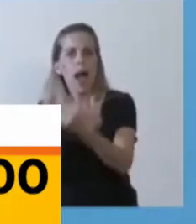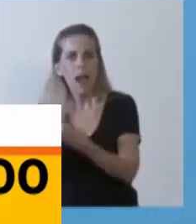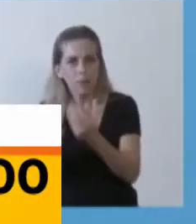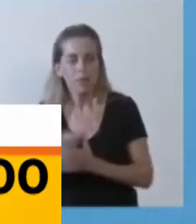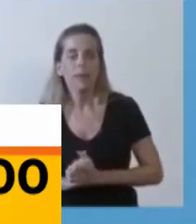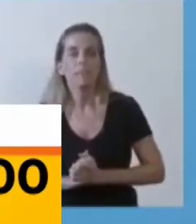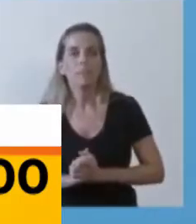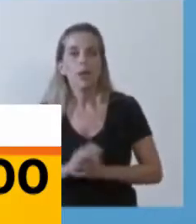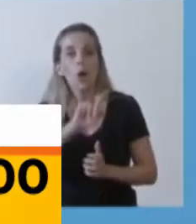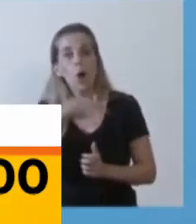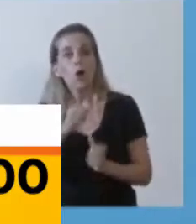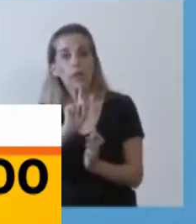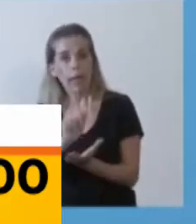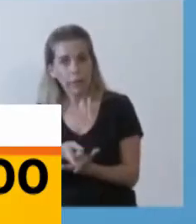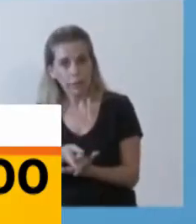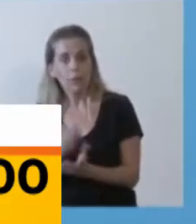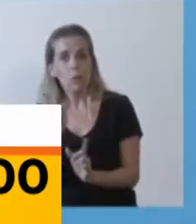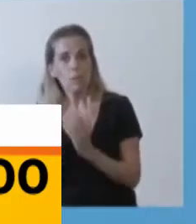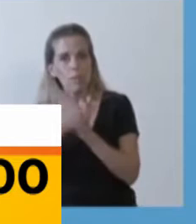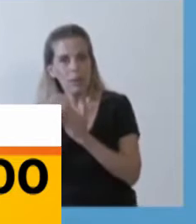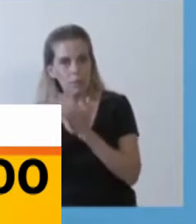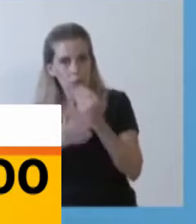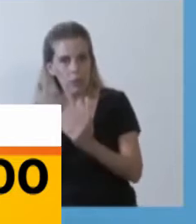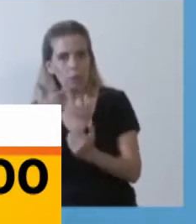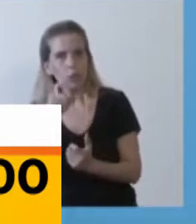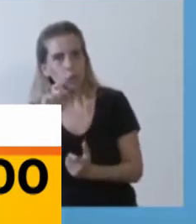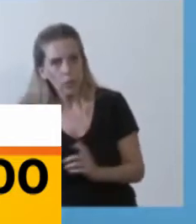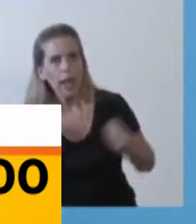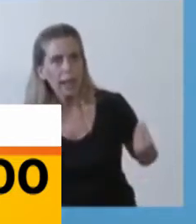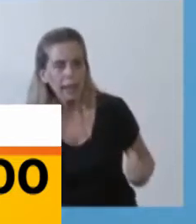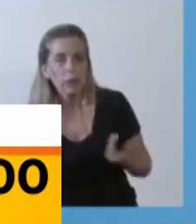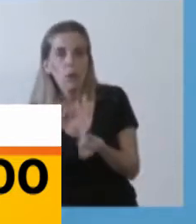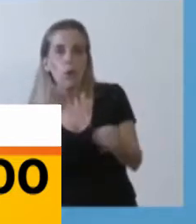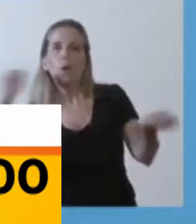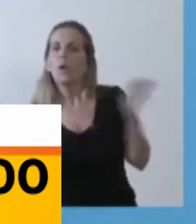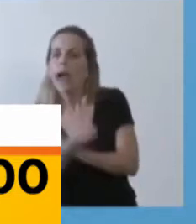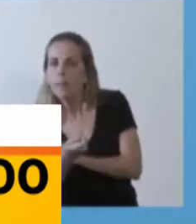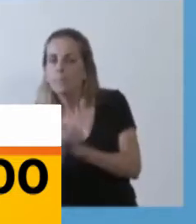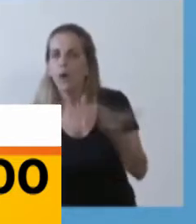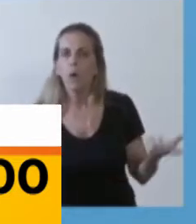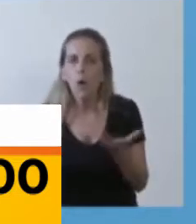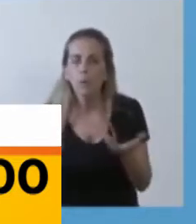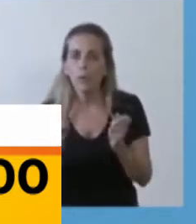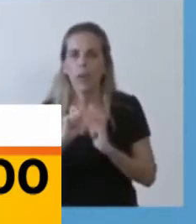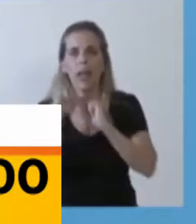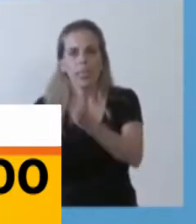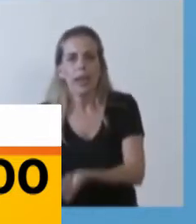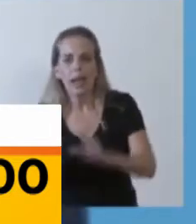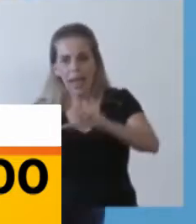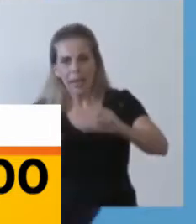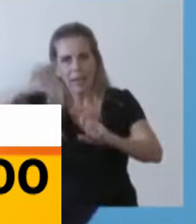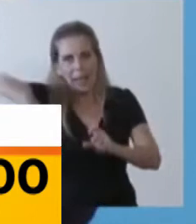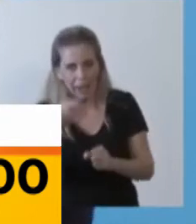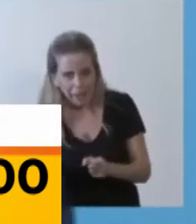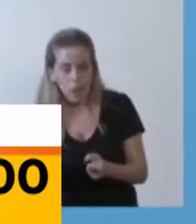La otra medida que voy a anunciar yo desde el Ministerio de Desarrollo Social es un cambio de modalidad en la entrega de la tarjeta alimentaria.